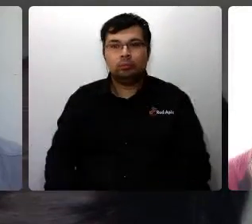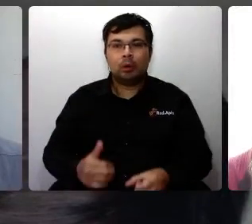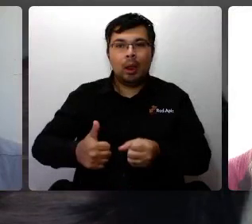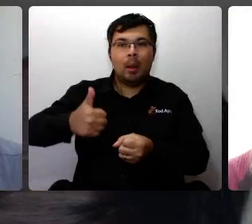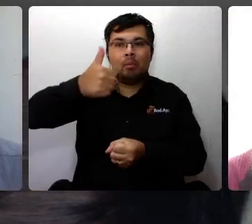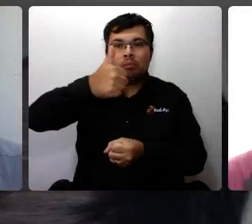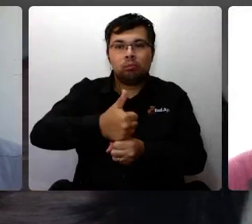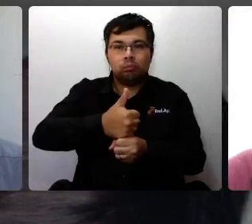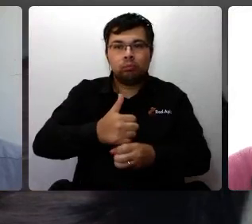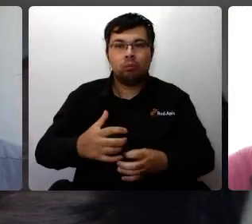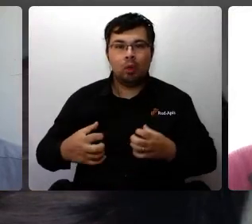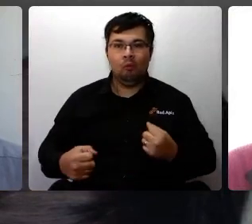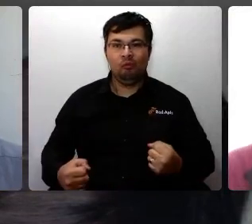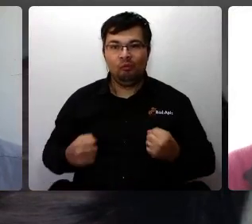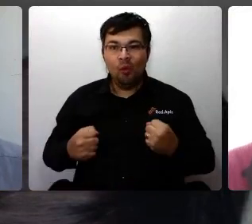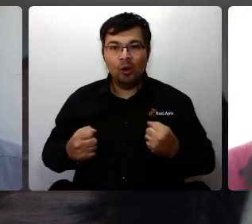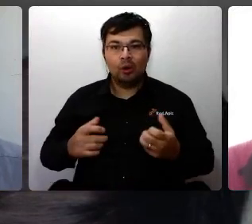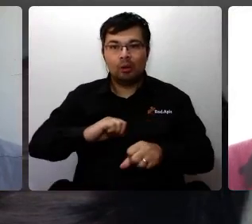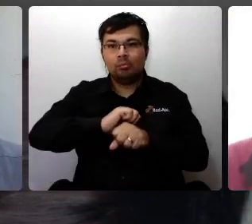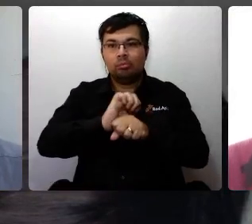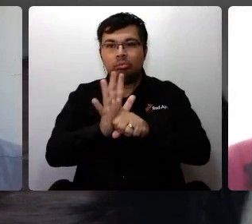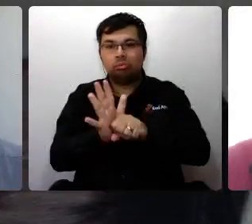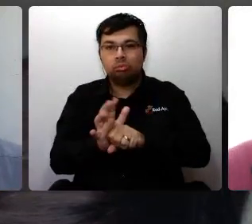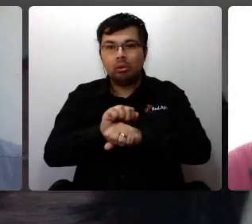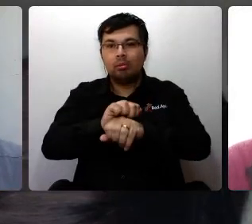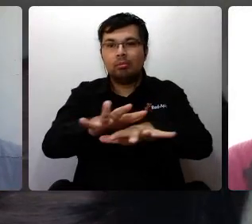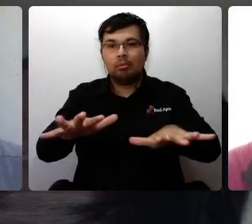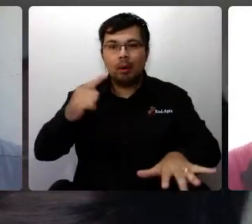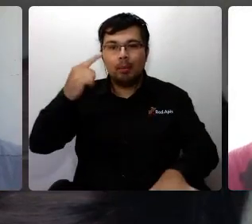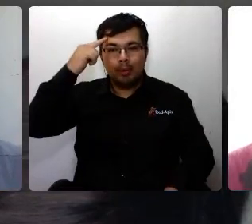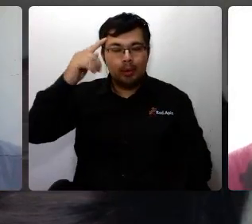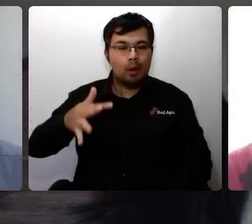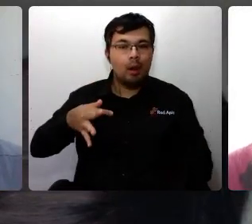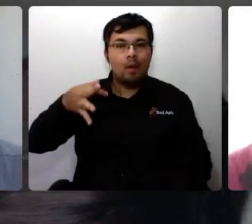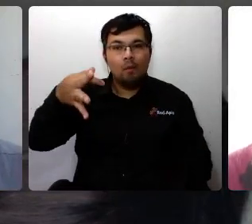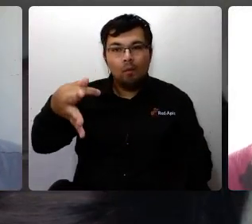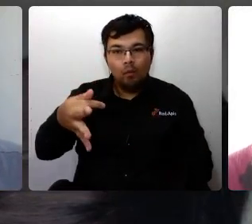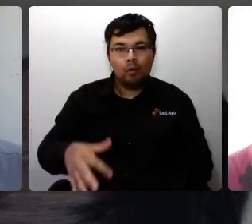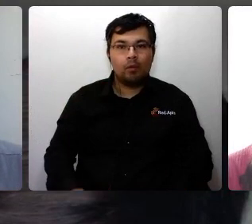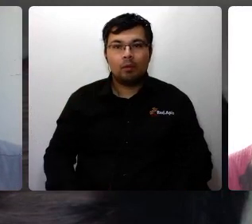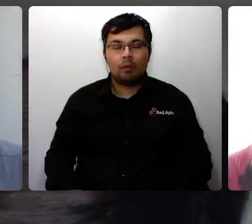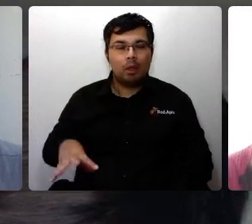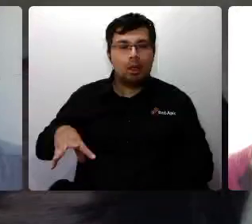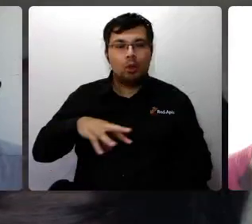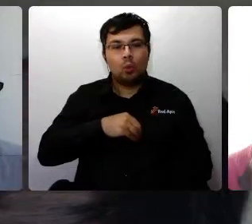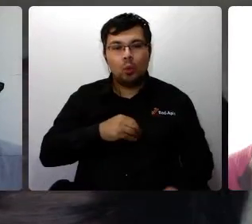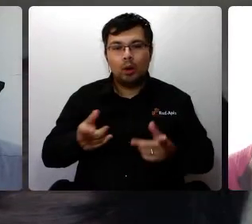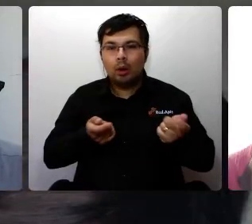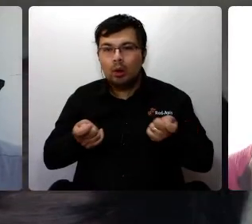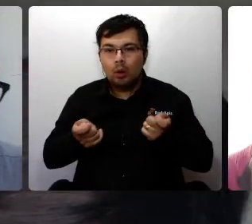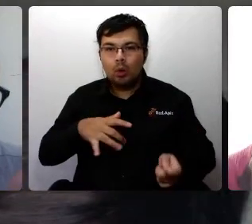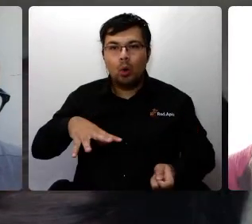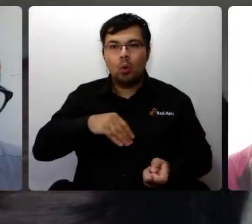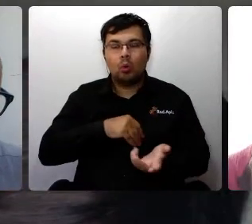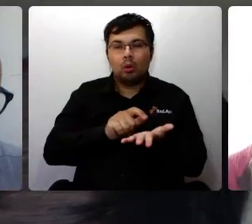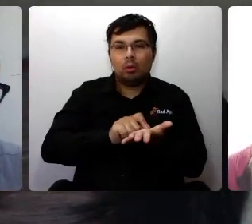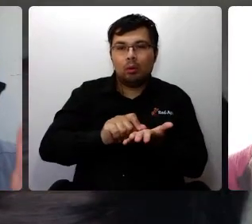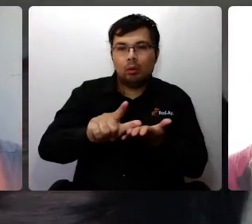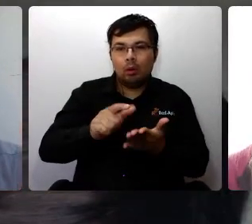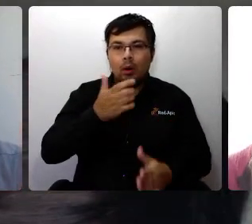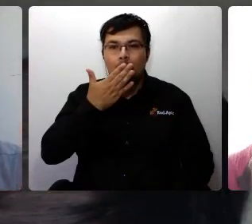la pandemia, pero porque también es importante pensarlo en el futuro desde el punto de vista de nuestros negocios, nuestros emprendimientos, y qué mejor que